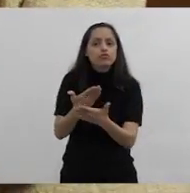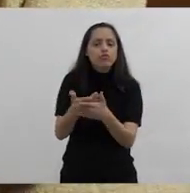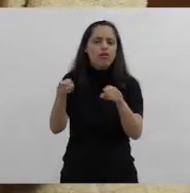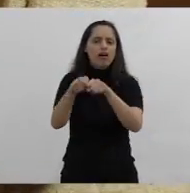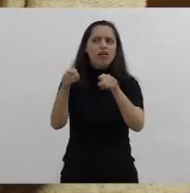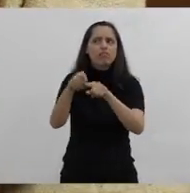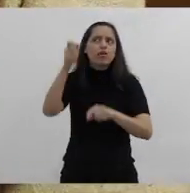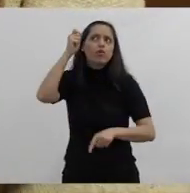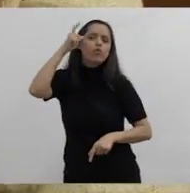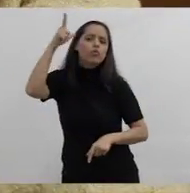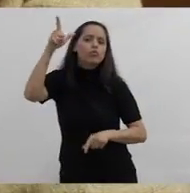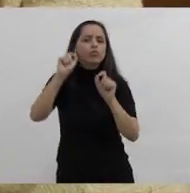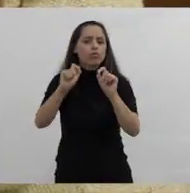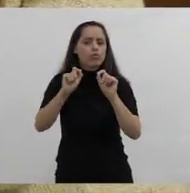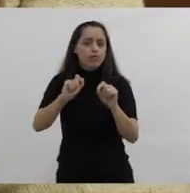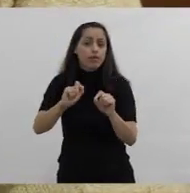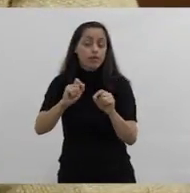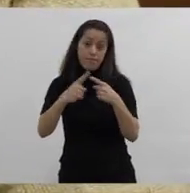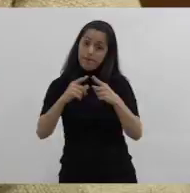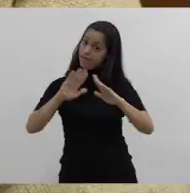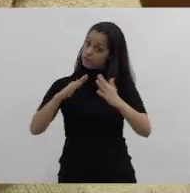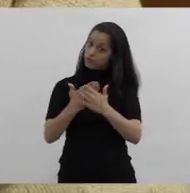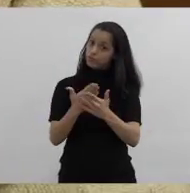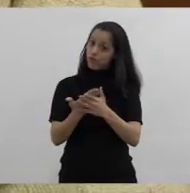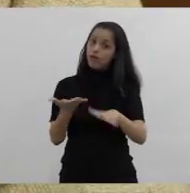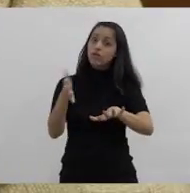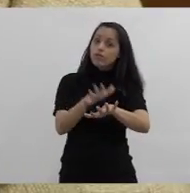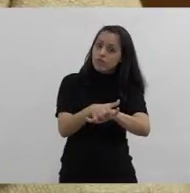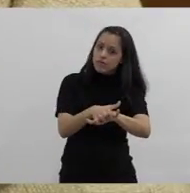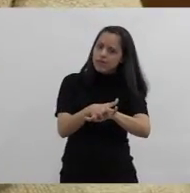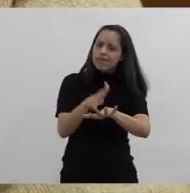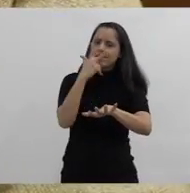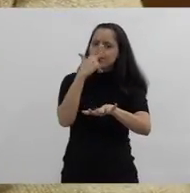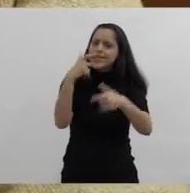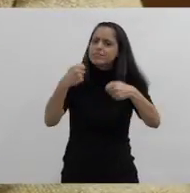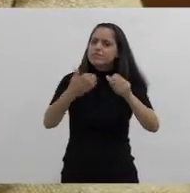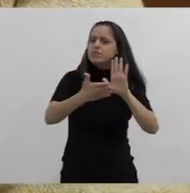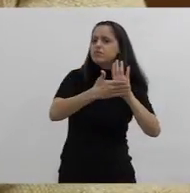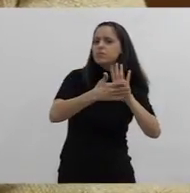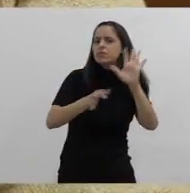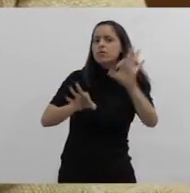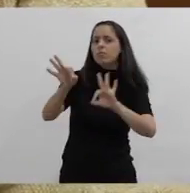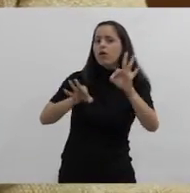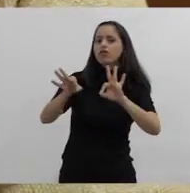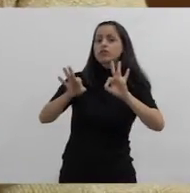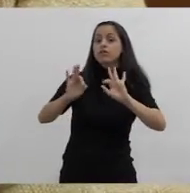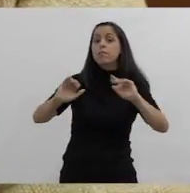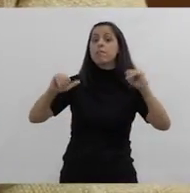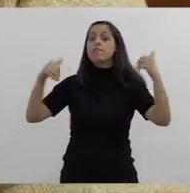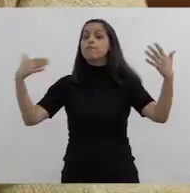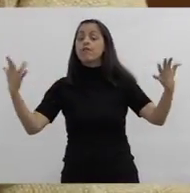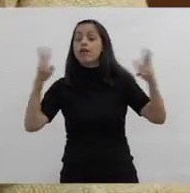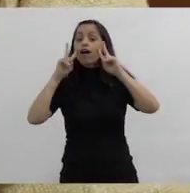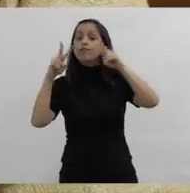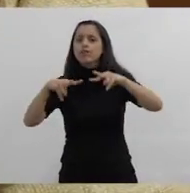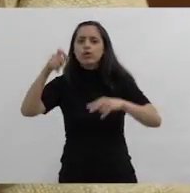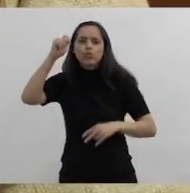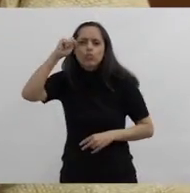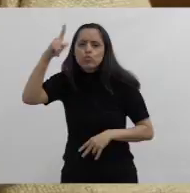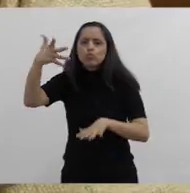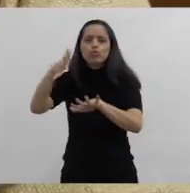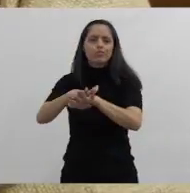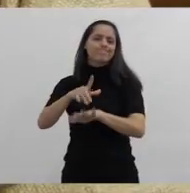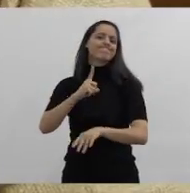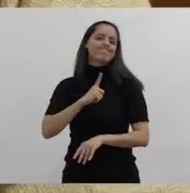la comunidad, la cultura, porque la escuela inclusiva en realidad responde a un proyecto mayor, que es el de